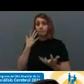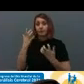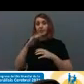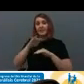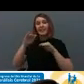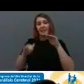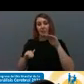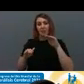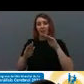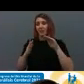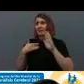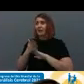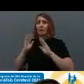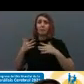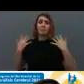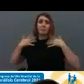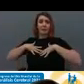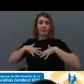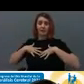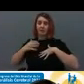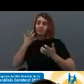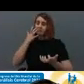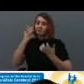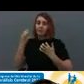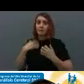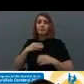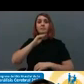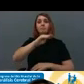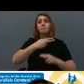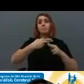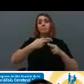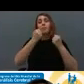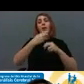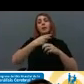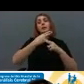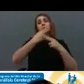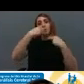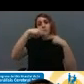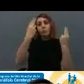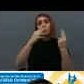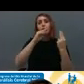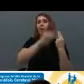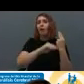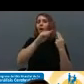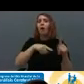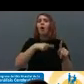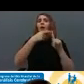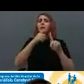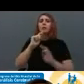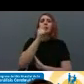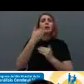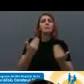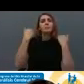desigualdades que están naturalizadas, así como interpelar a los poderes públicos para lograr una mayor corresponsabilidad real,